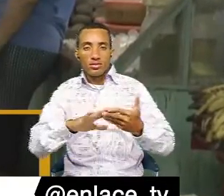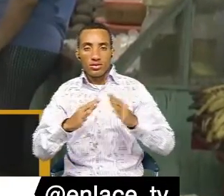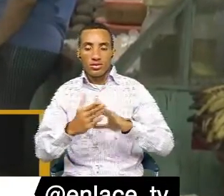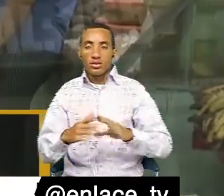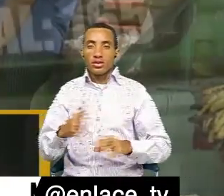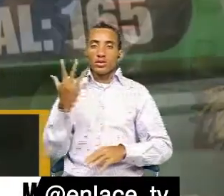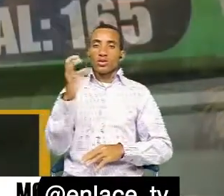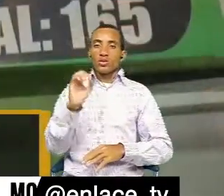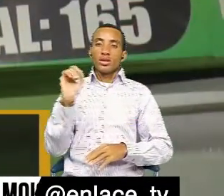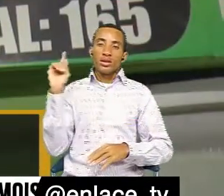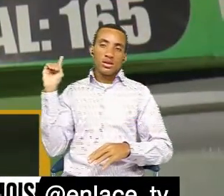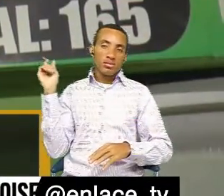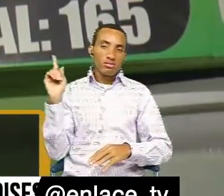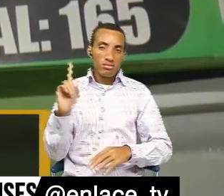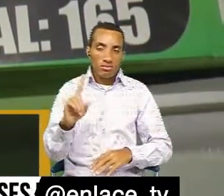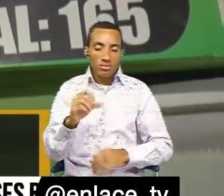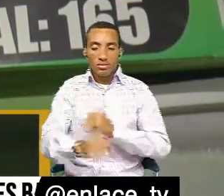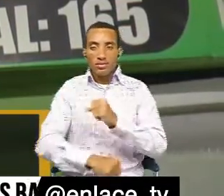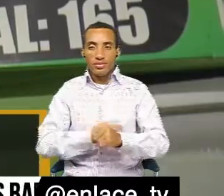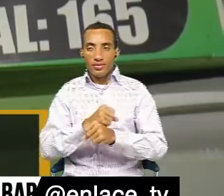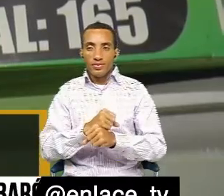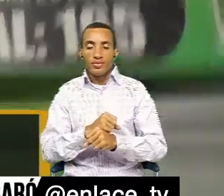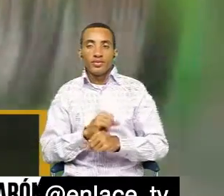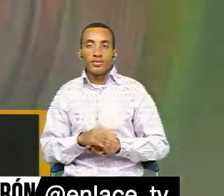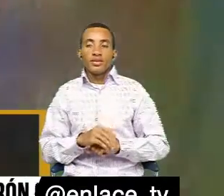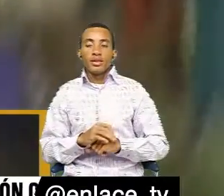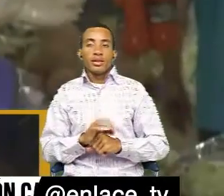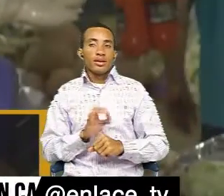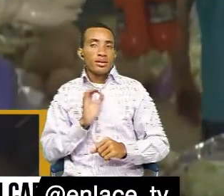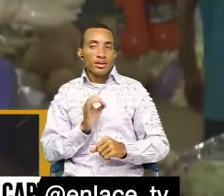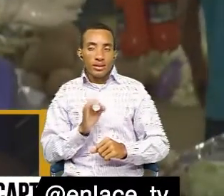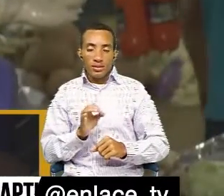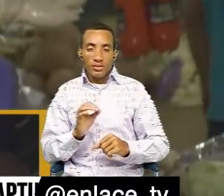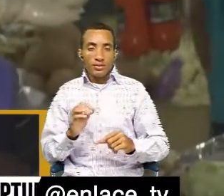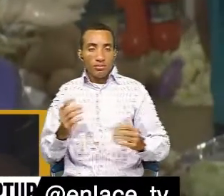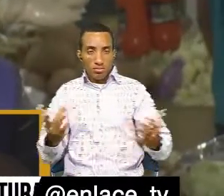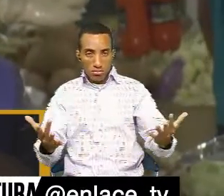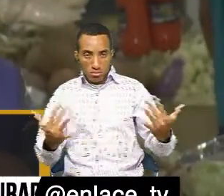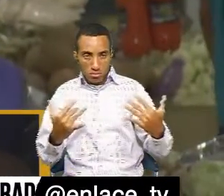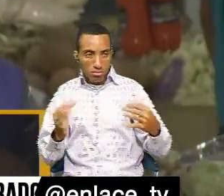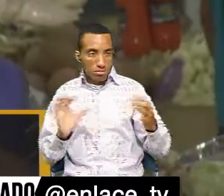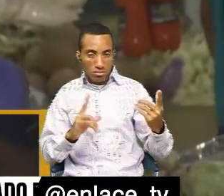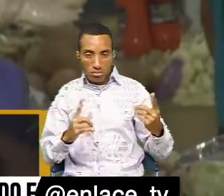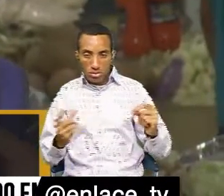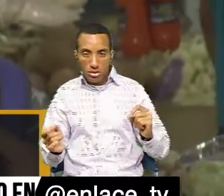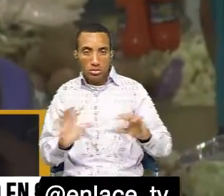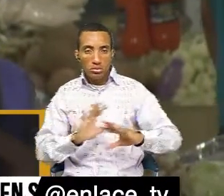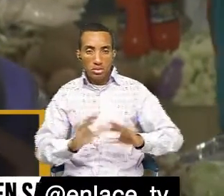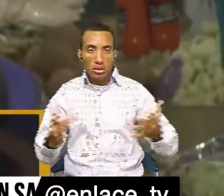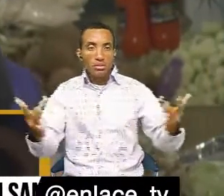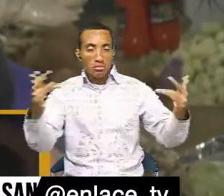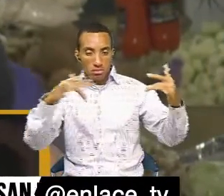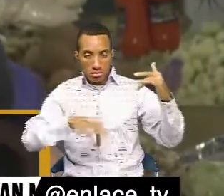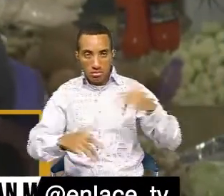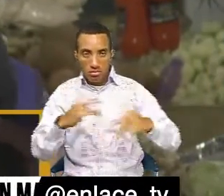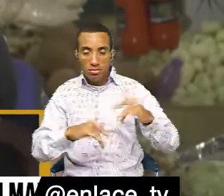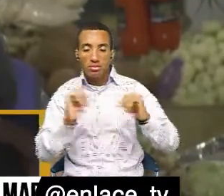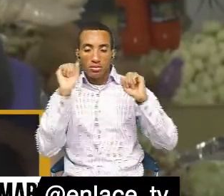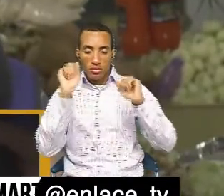años los ha acompañado en su crecimiento. Estamos preparados para esperar a nuestra distinguida clientela de Barranca Bermeja y Magdalena